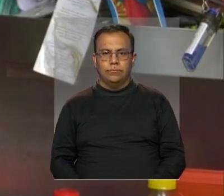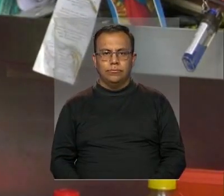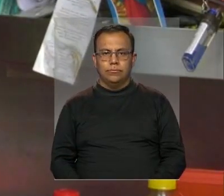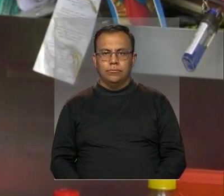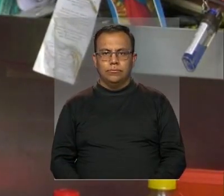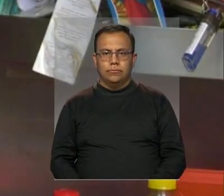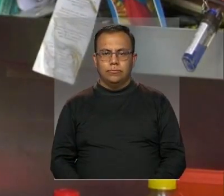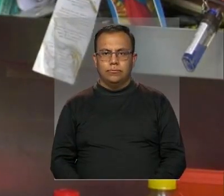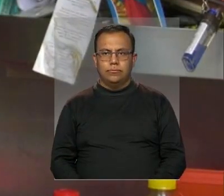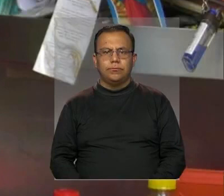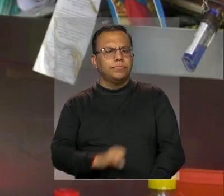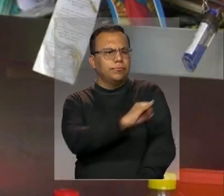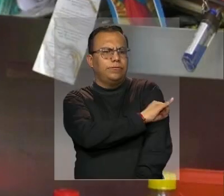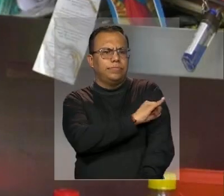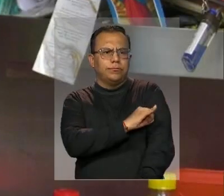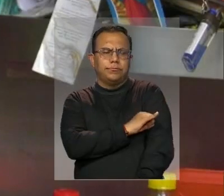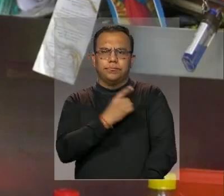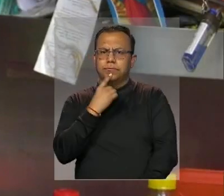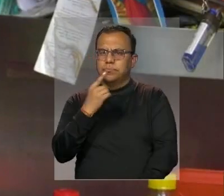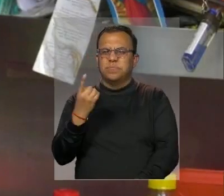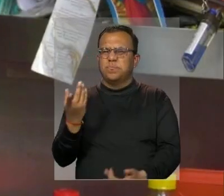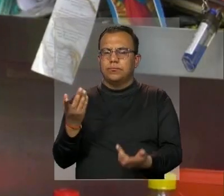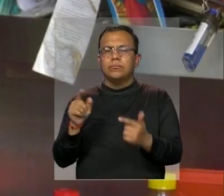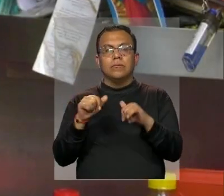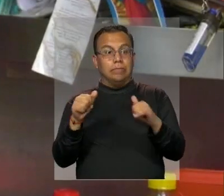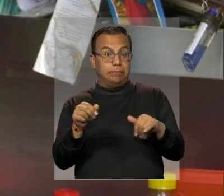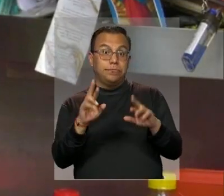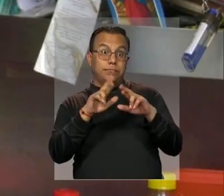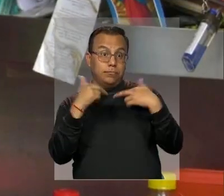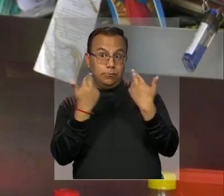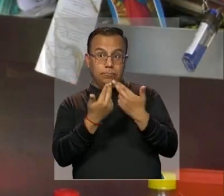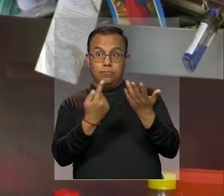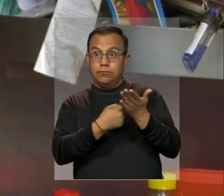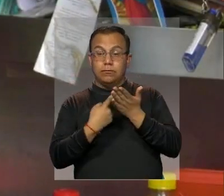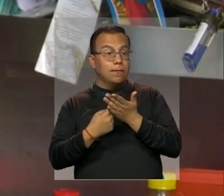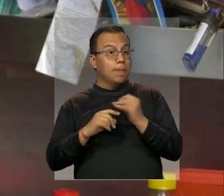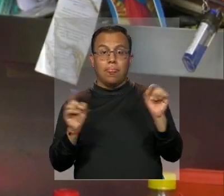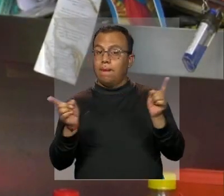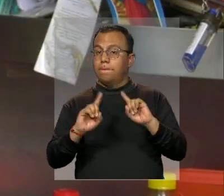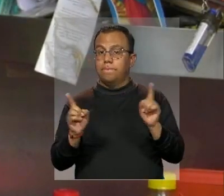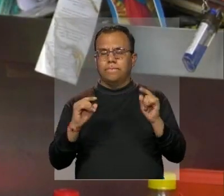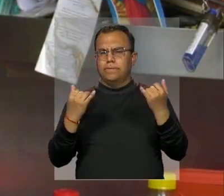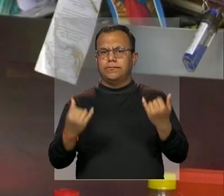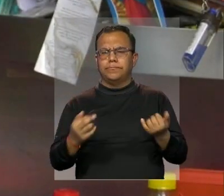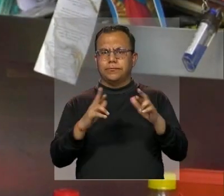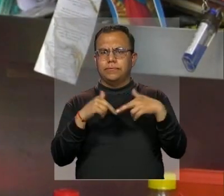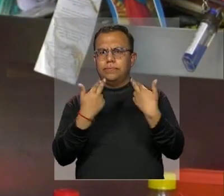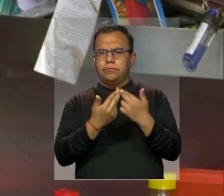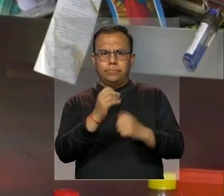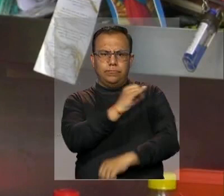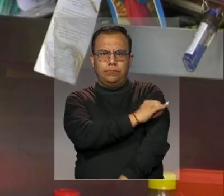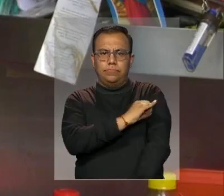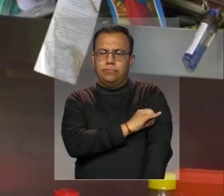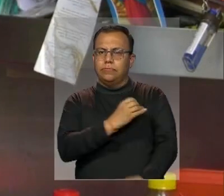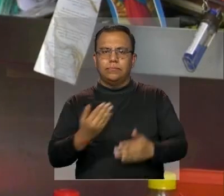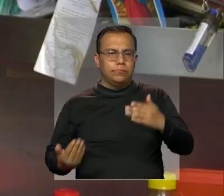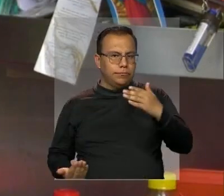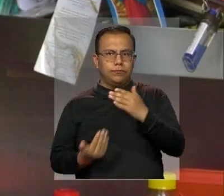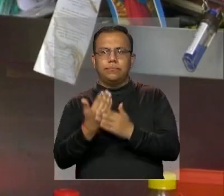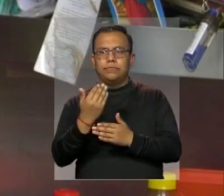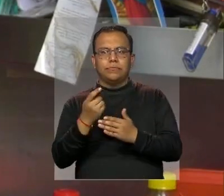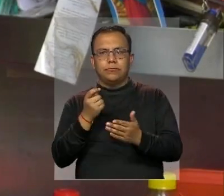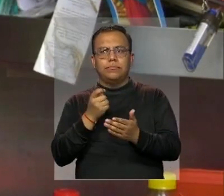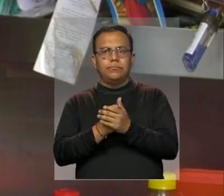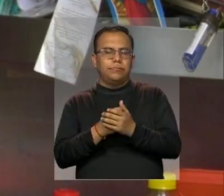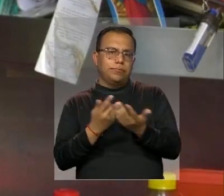¿Qué les ha dicho el IPES de eso? Le exigimos una reunión del IPES y que no, que esa es la nueva